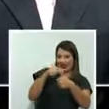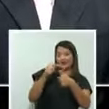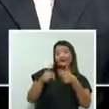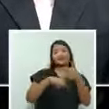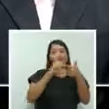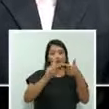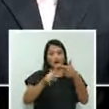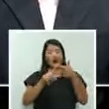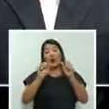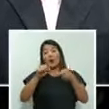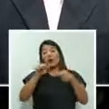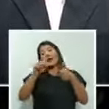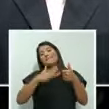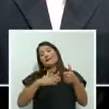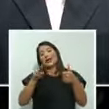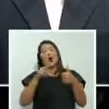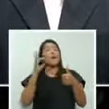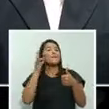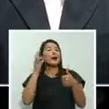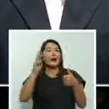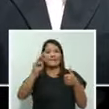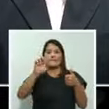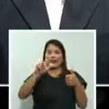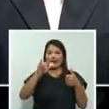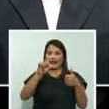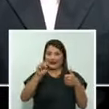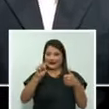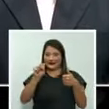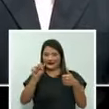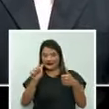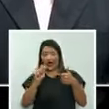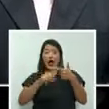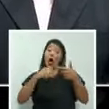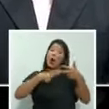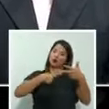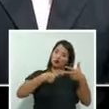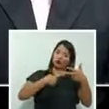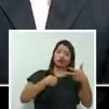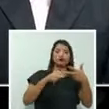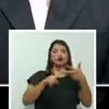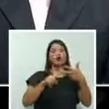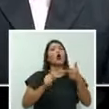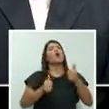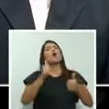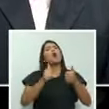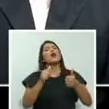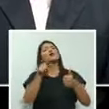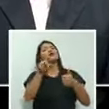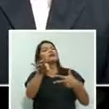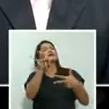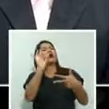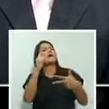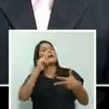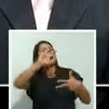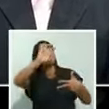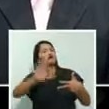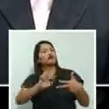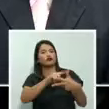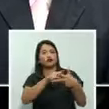Díaz, puede ser mi compañera Melissa Durán, o puede ser este servidor Ari García. ¿Quién desea que le gire la rueda de la fortuna en esta